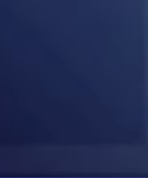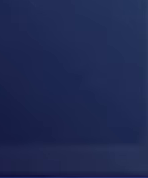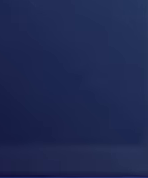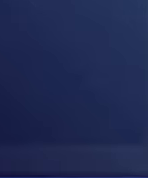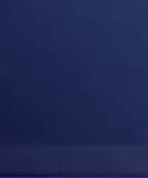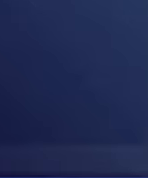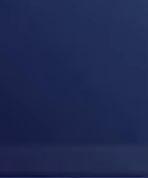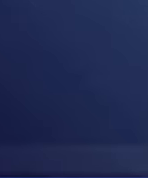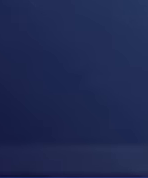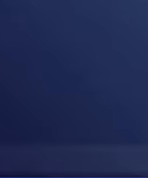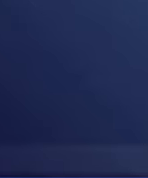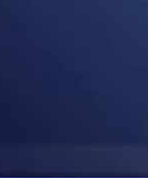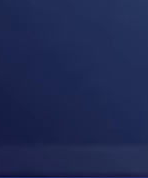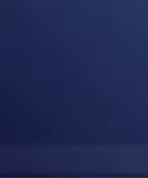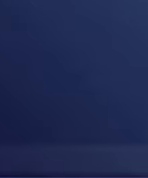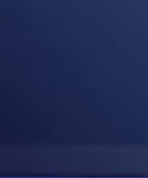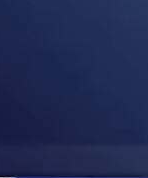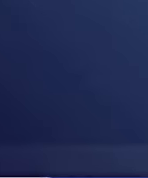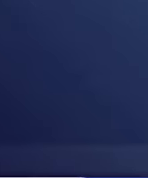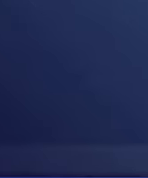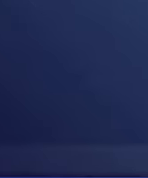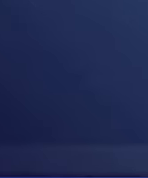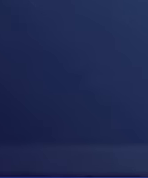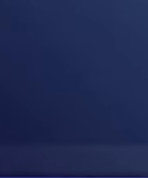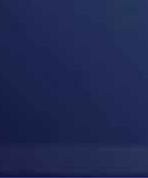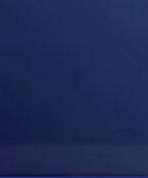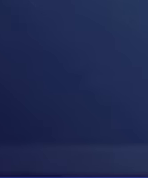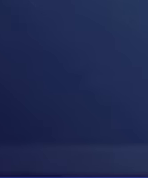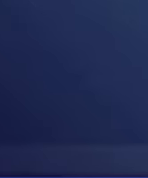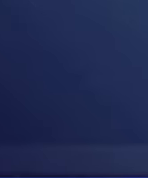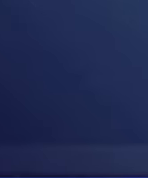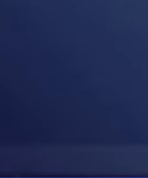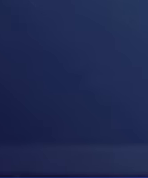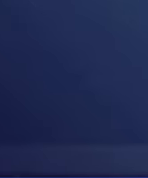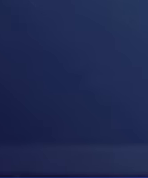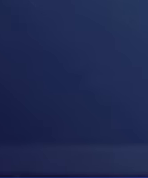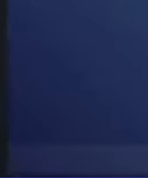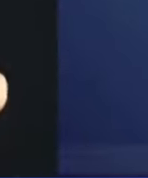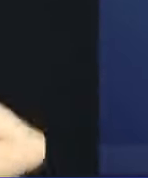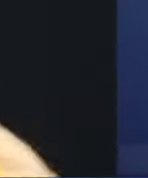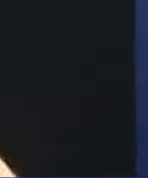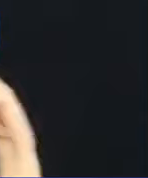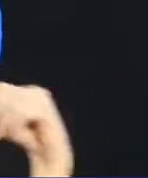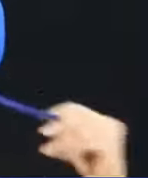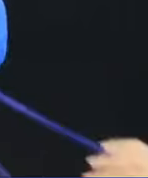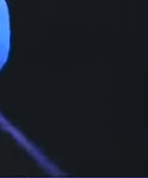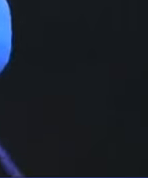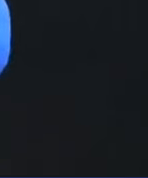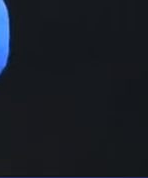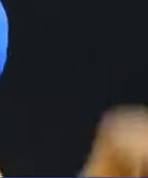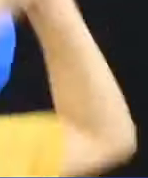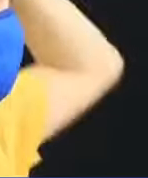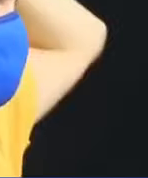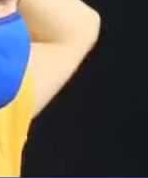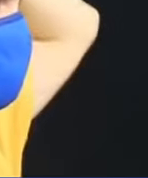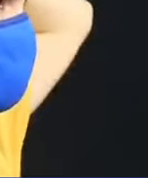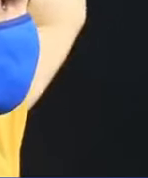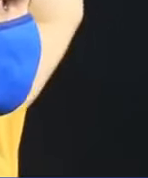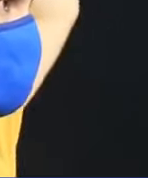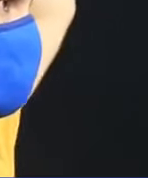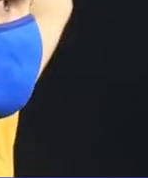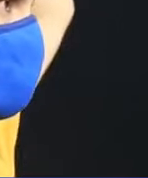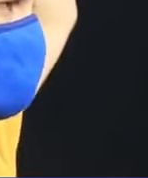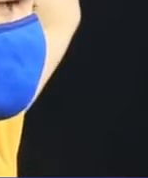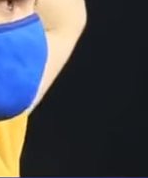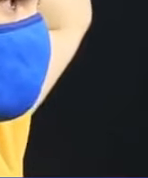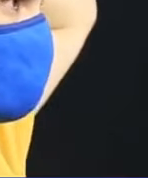retirarla, hágalo desde las tiras sin tocar el frente de la mascarilla. Quite primero las tiras de abajo y luego las